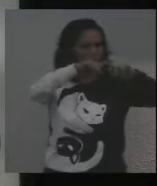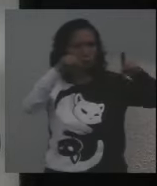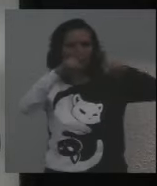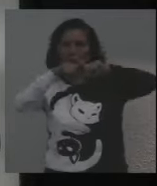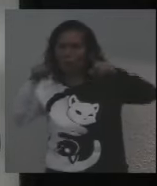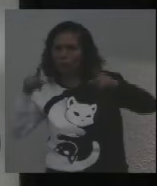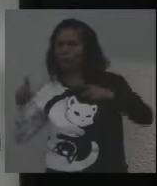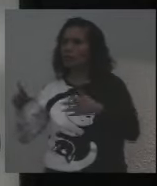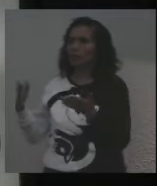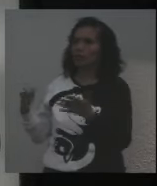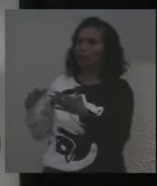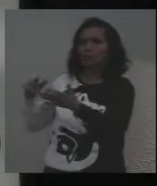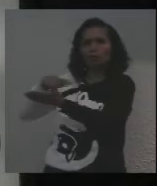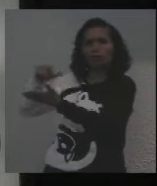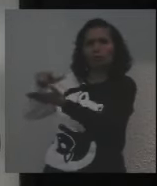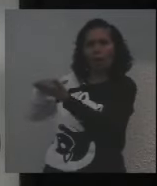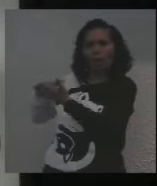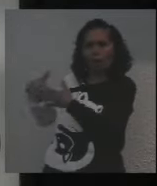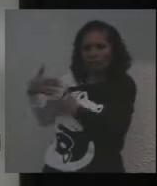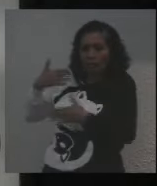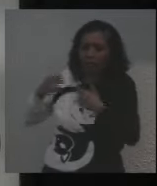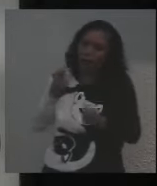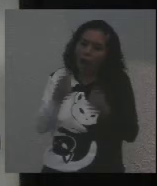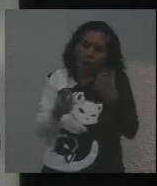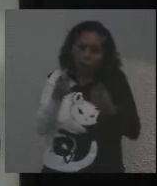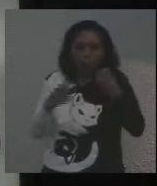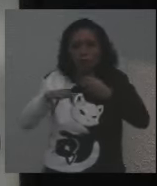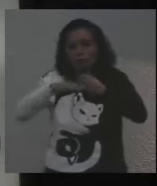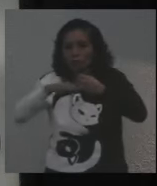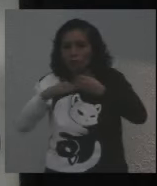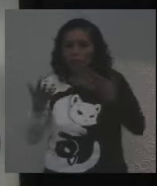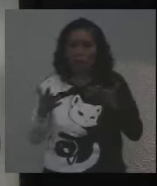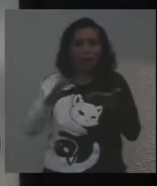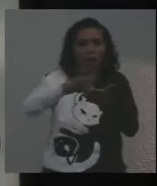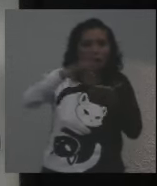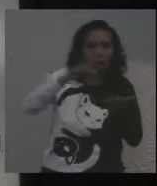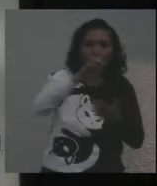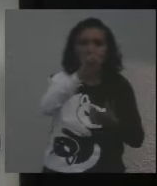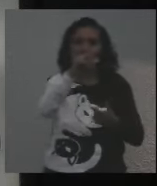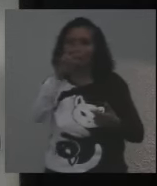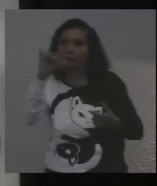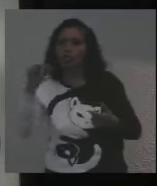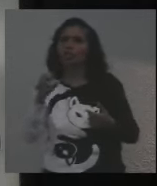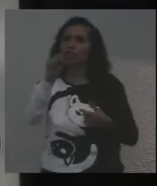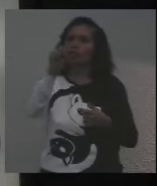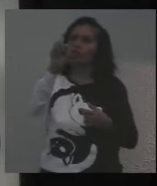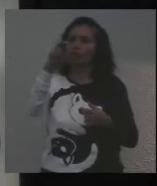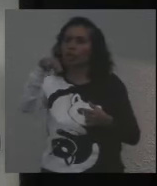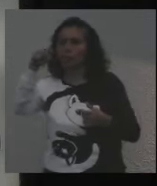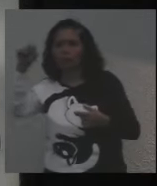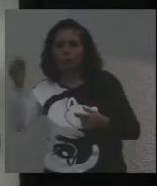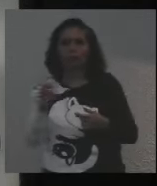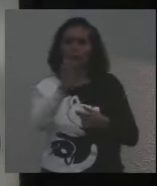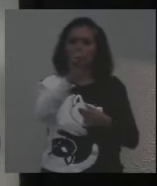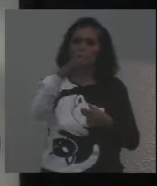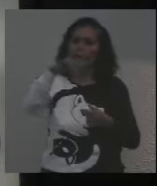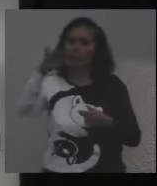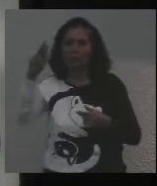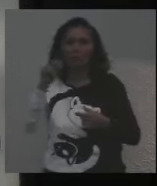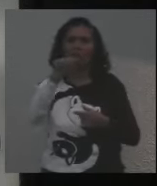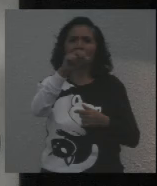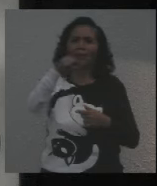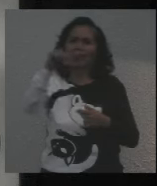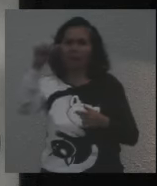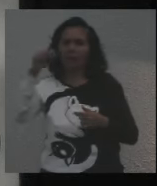lej lejanos otros más cercanos Gracias Eric gracias guni Mari Juanita Emir anapati